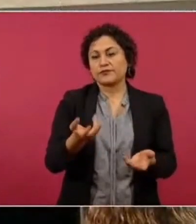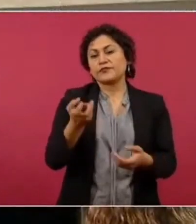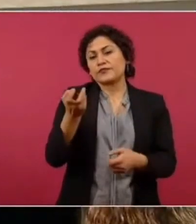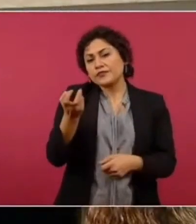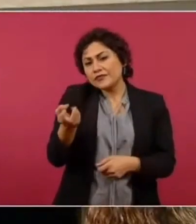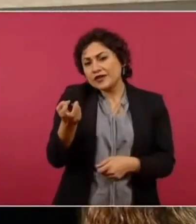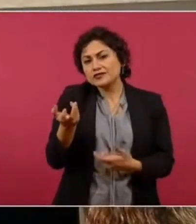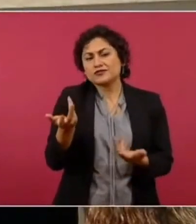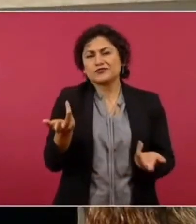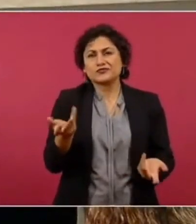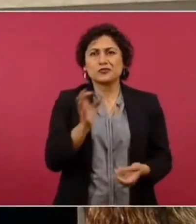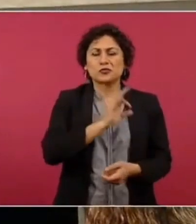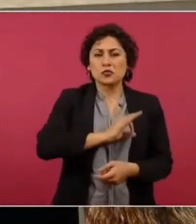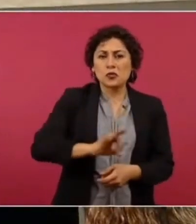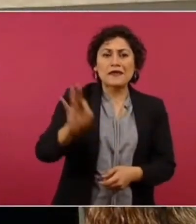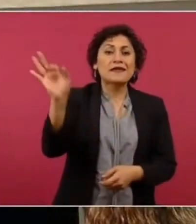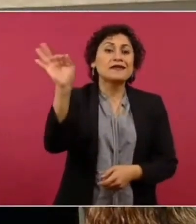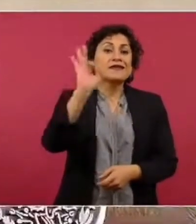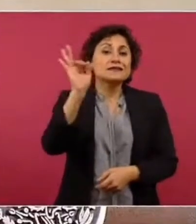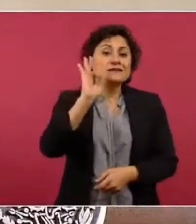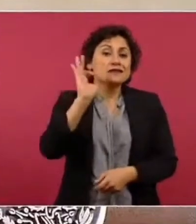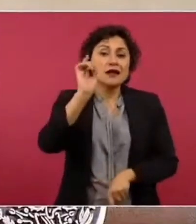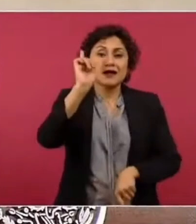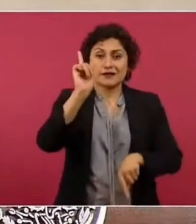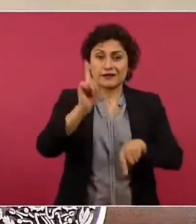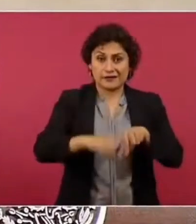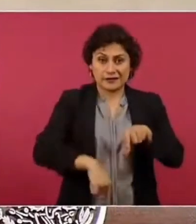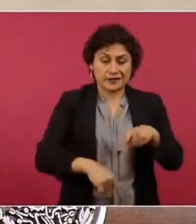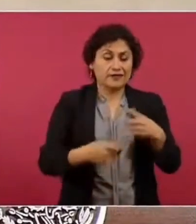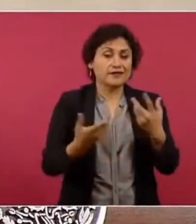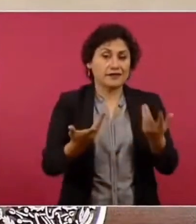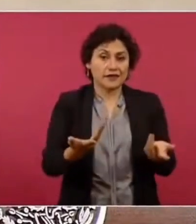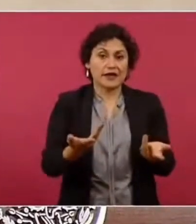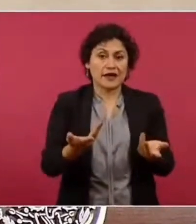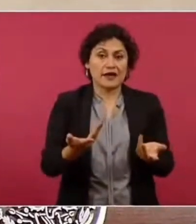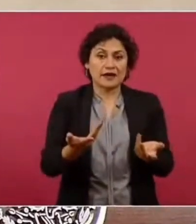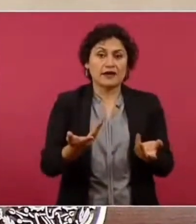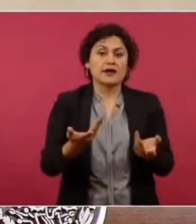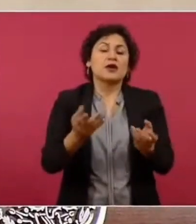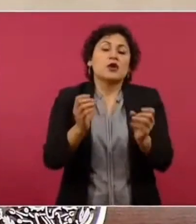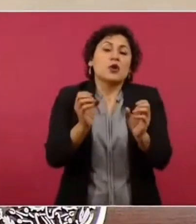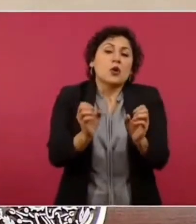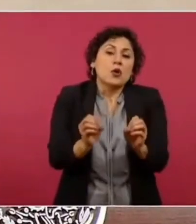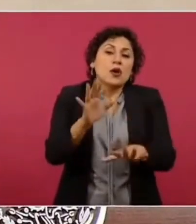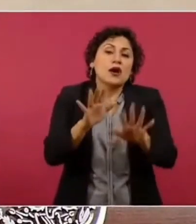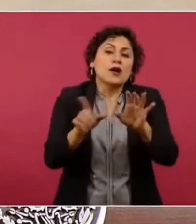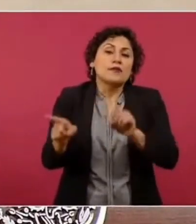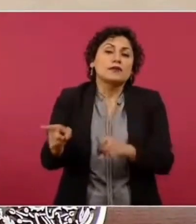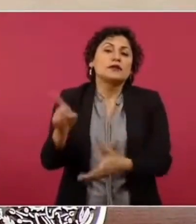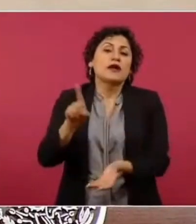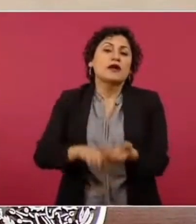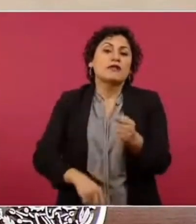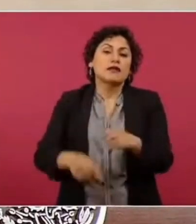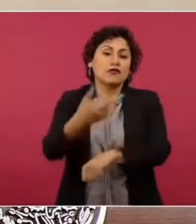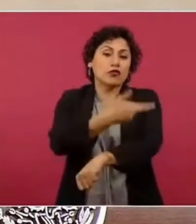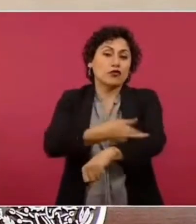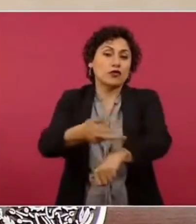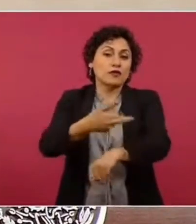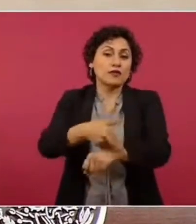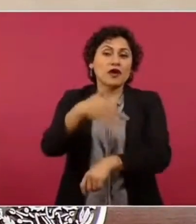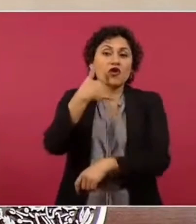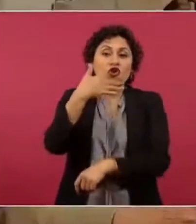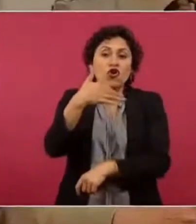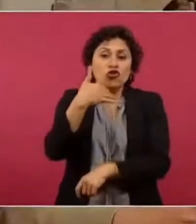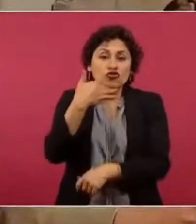evadido o que puede haber corrupción. Entonces, si